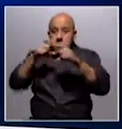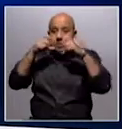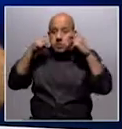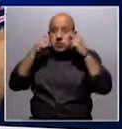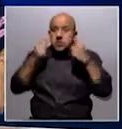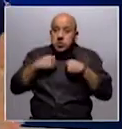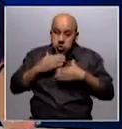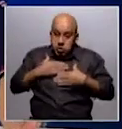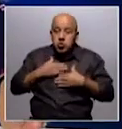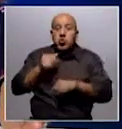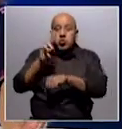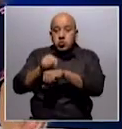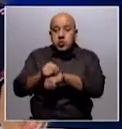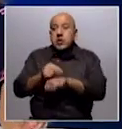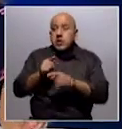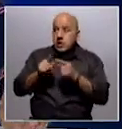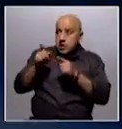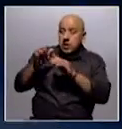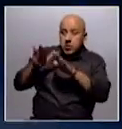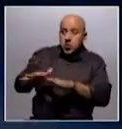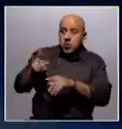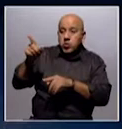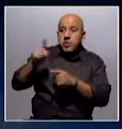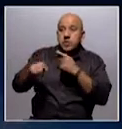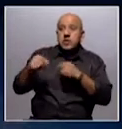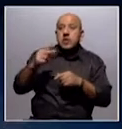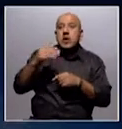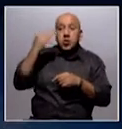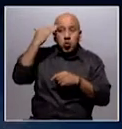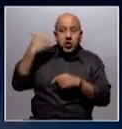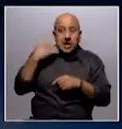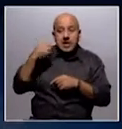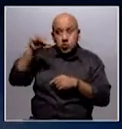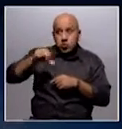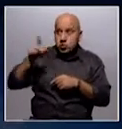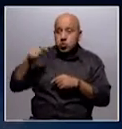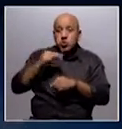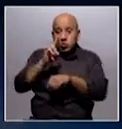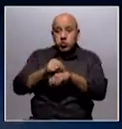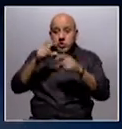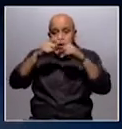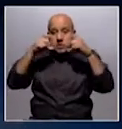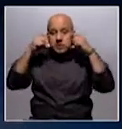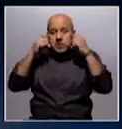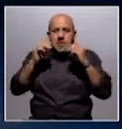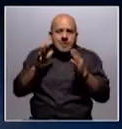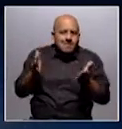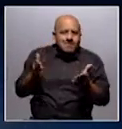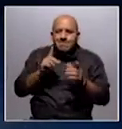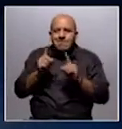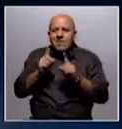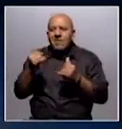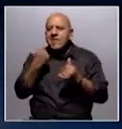bueno yo tuve que utilizarla durante esos días que estuve un par de semanas en corea del sur- en ese momento no se había hablado claramente